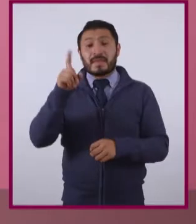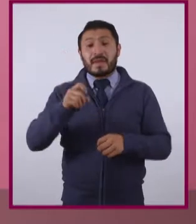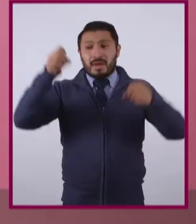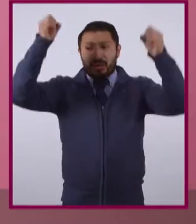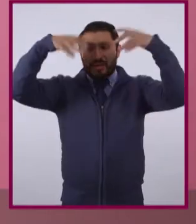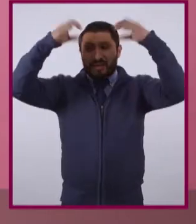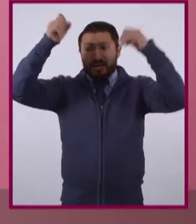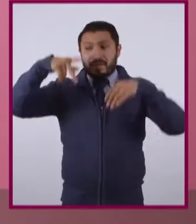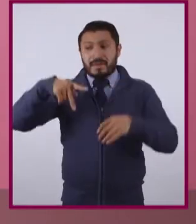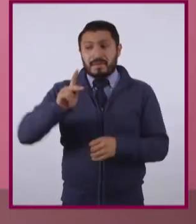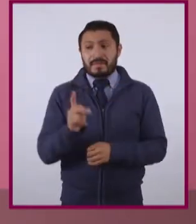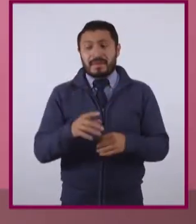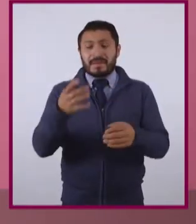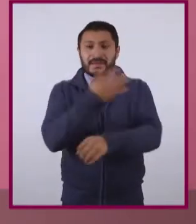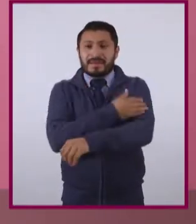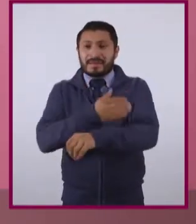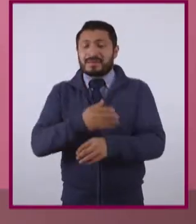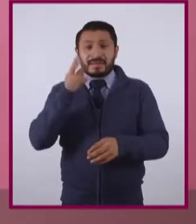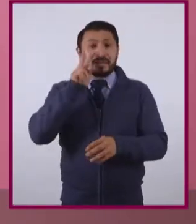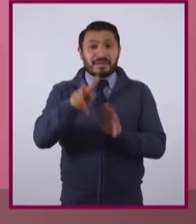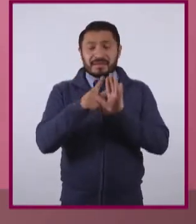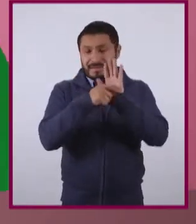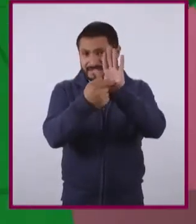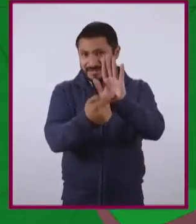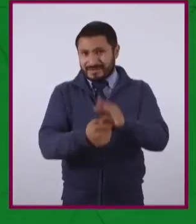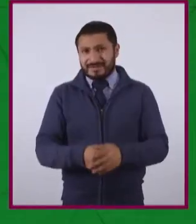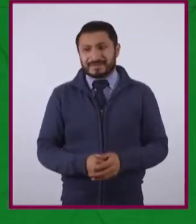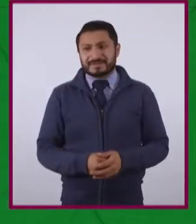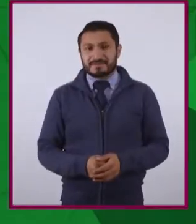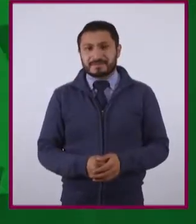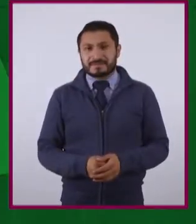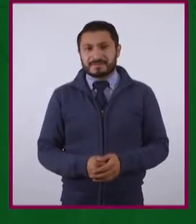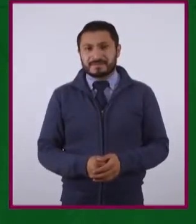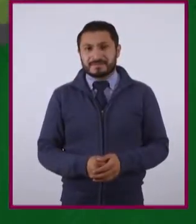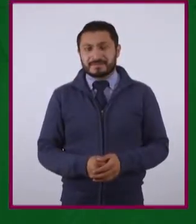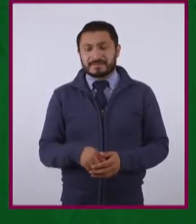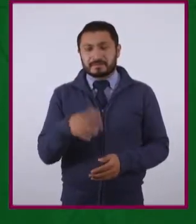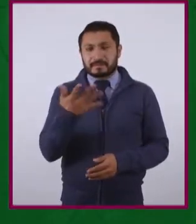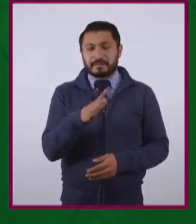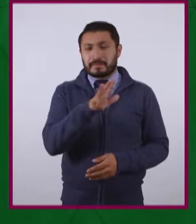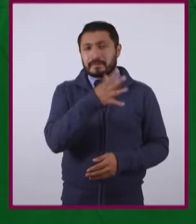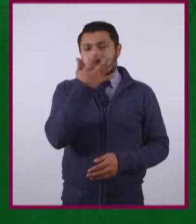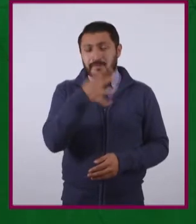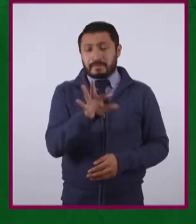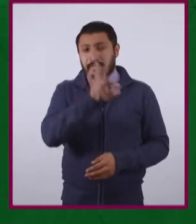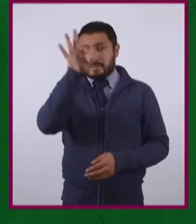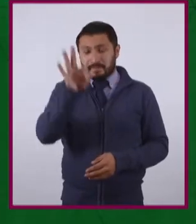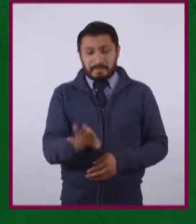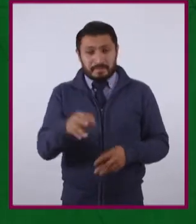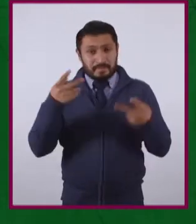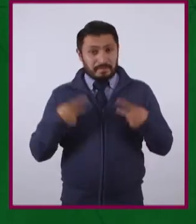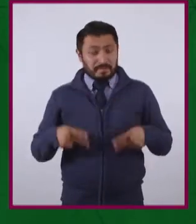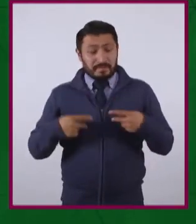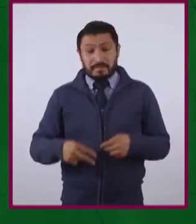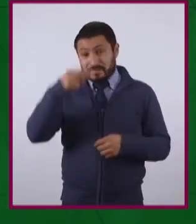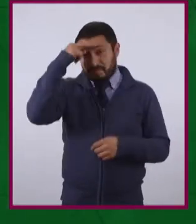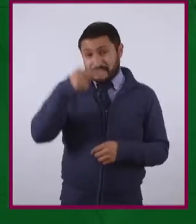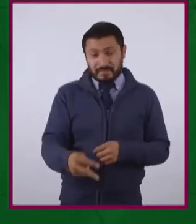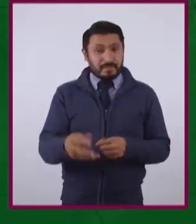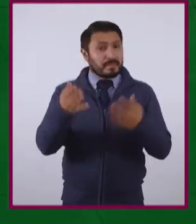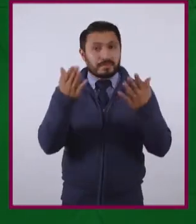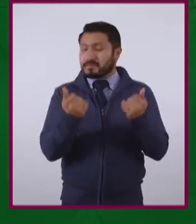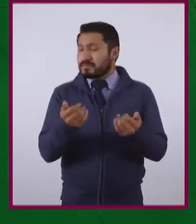lluvia. Pero antes, acompáñenme a ver esta cápsula. Cerca de 10% de la población mexicana no